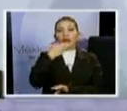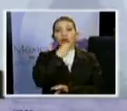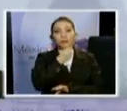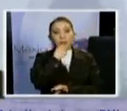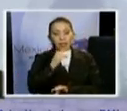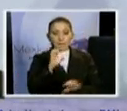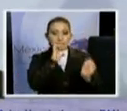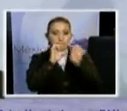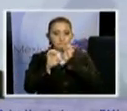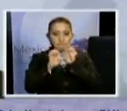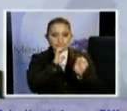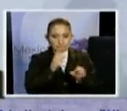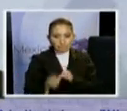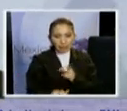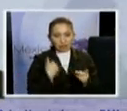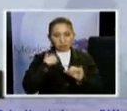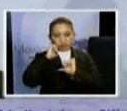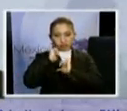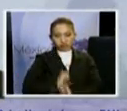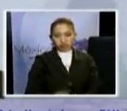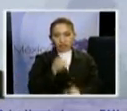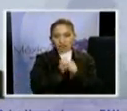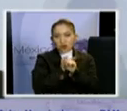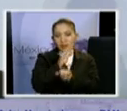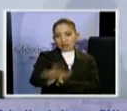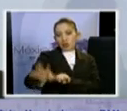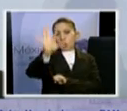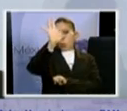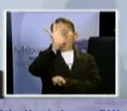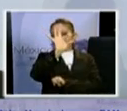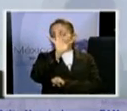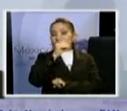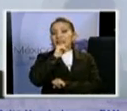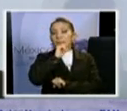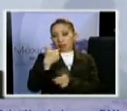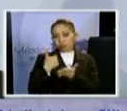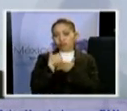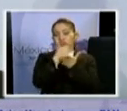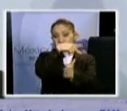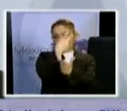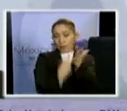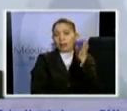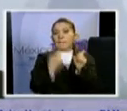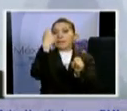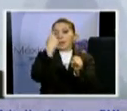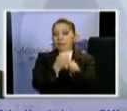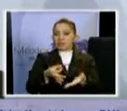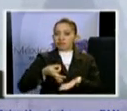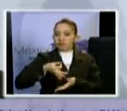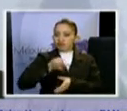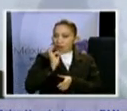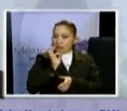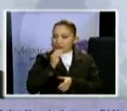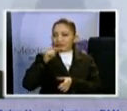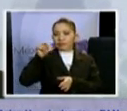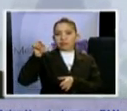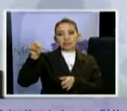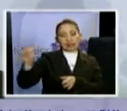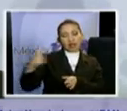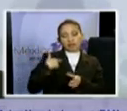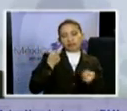también periodista, es titular de Informativo 40 y también es colaborador del programa El Primer Café, quien va a ser moderador